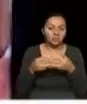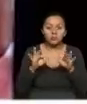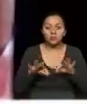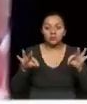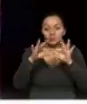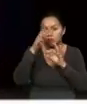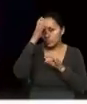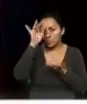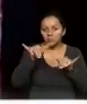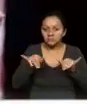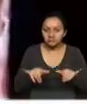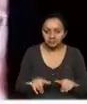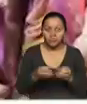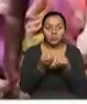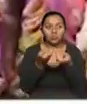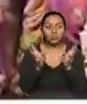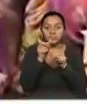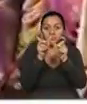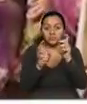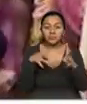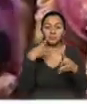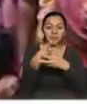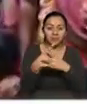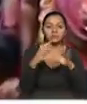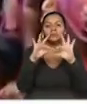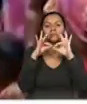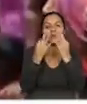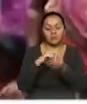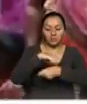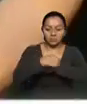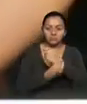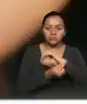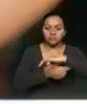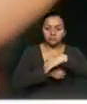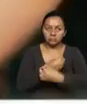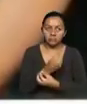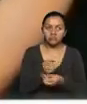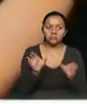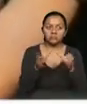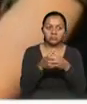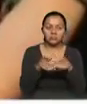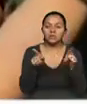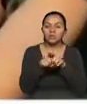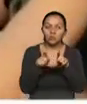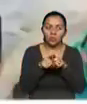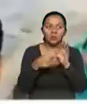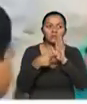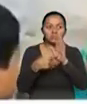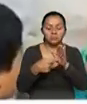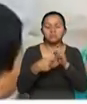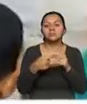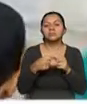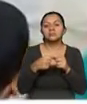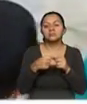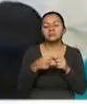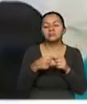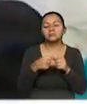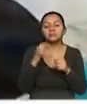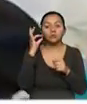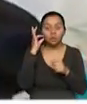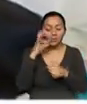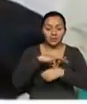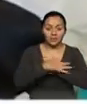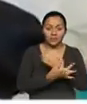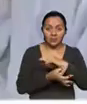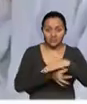propicias. Miles de presos reciben a sus familiares y a sus hermanas en cárceles como la de Bhopal, donde ellas colocan en sus